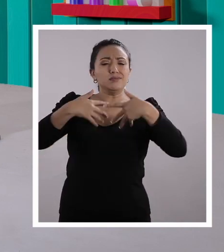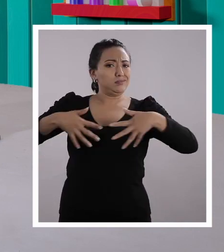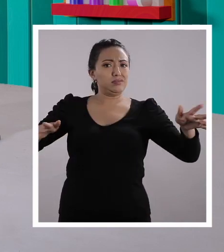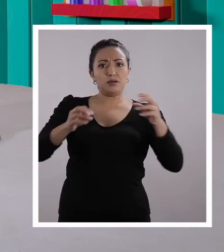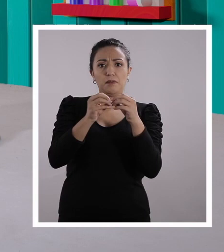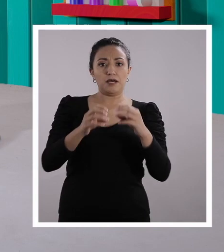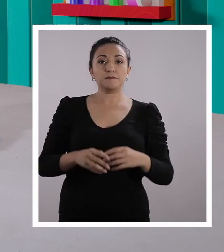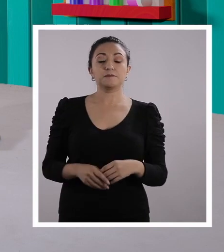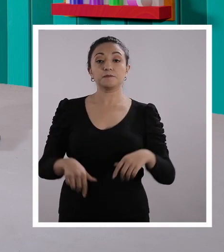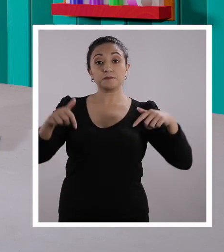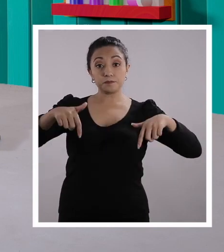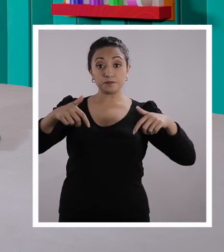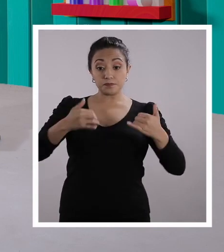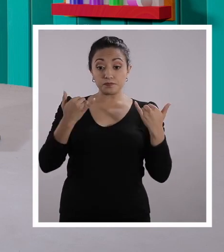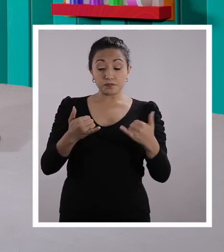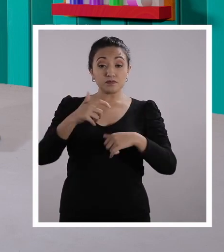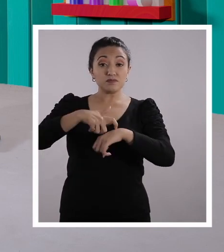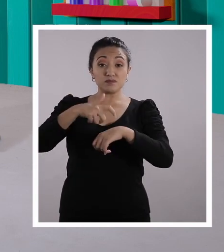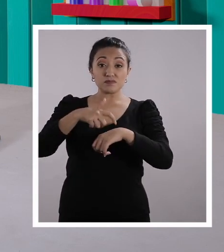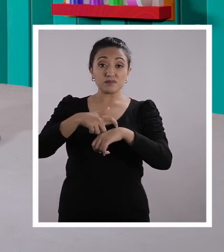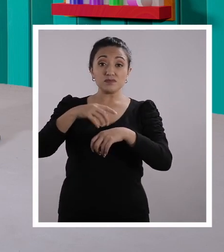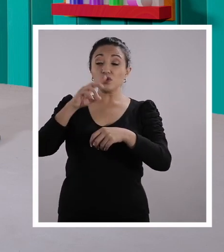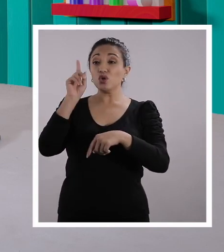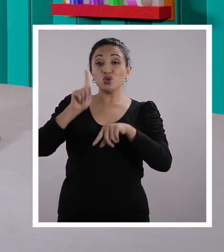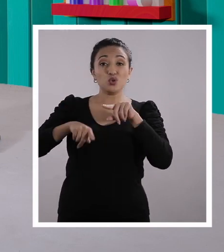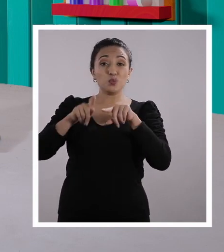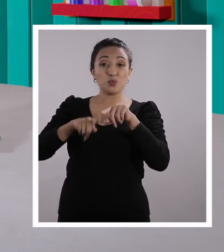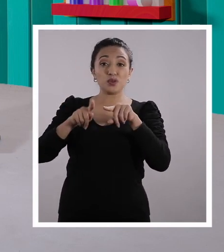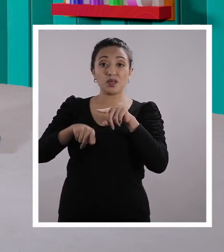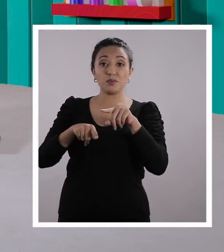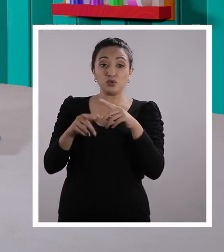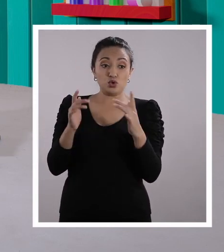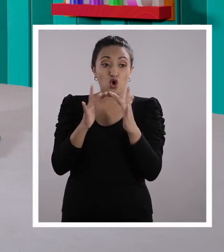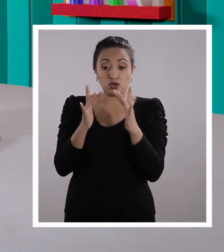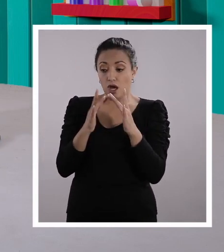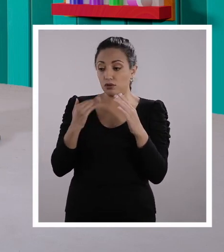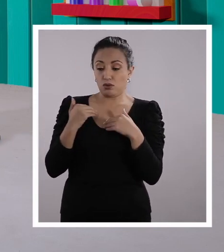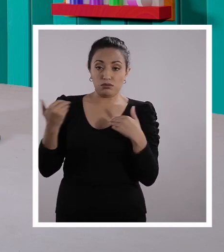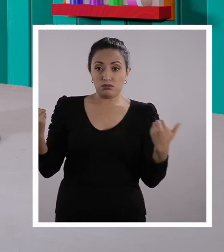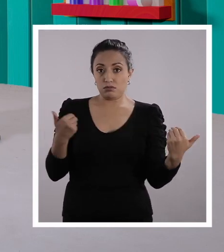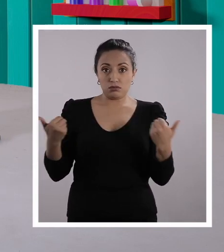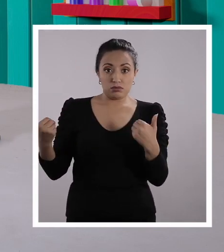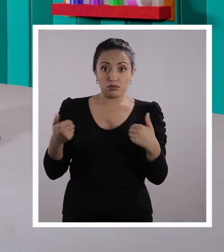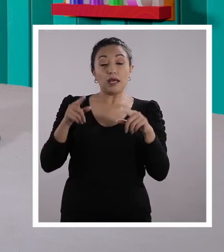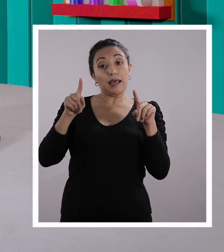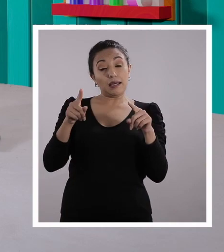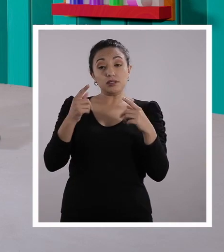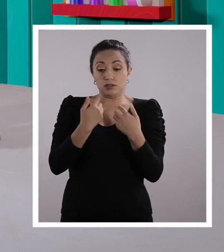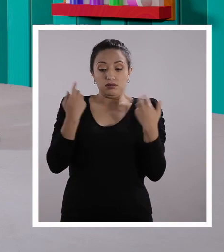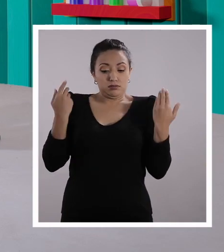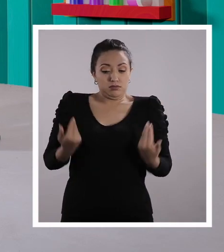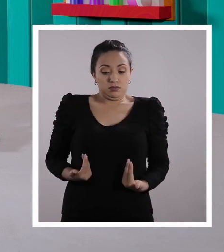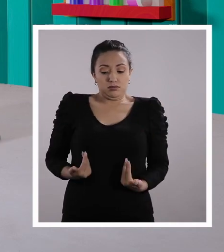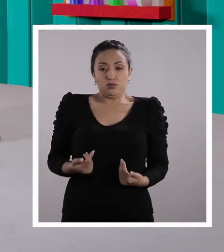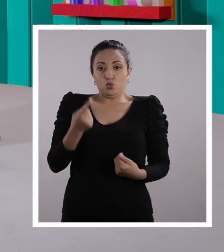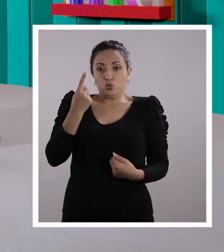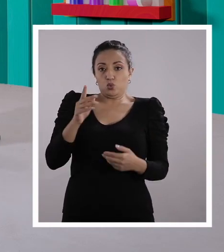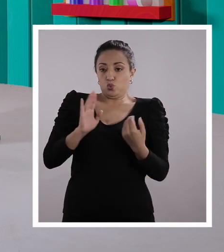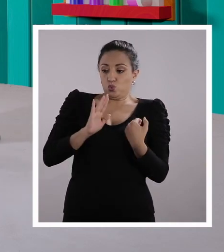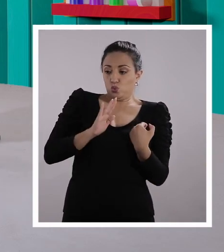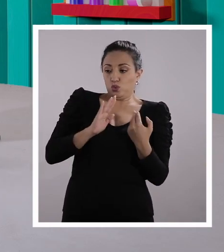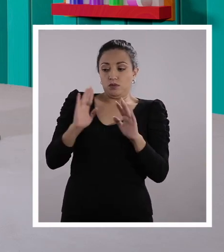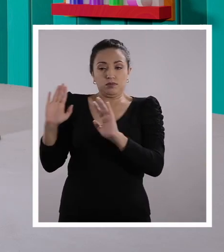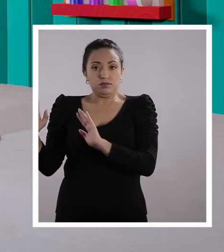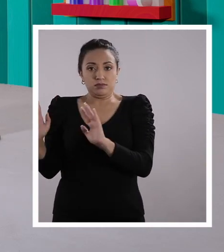todos los amigos sabe que es lindo de todo esto que ahora que estamos en época de pandemia no podemos tener deportes de contacto juegos de contacto este no sirve para estar en